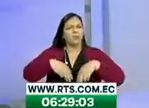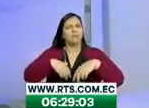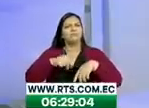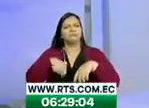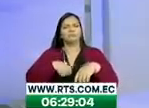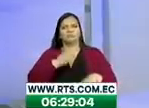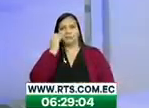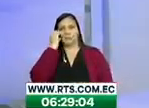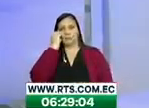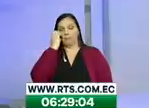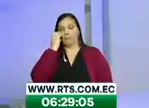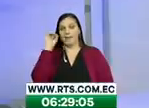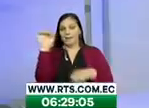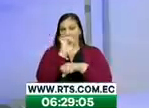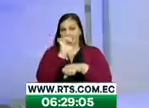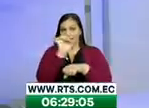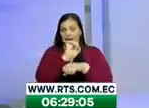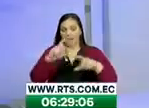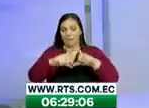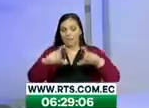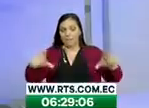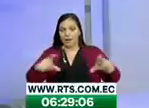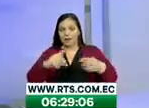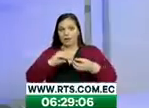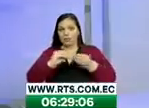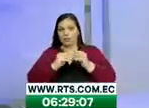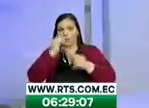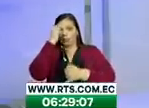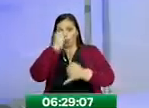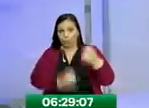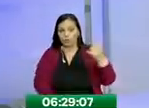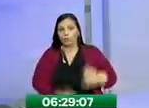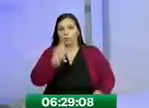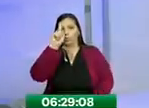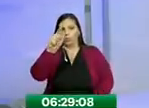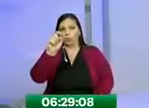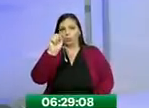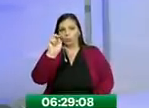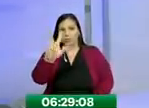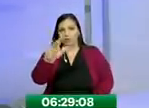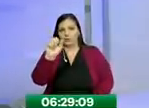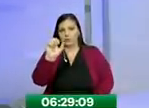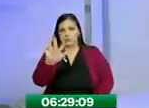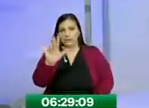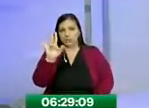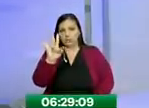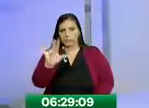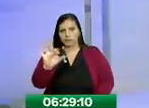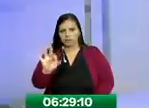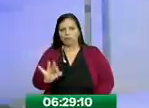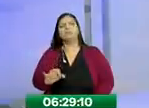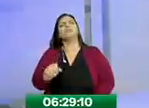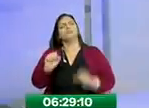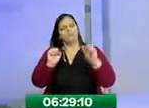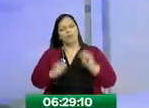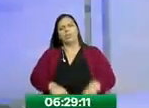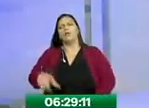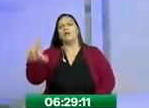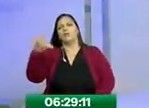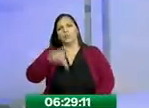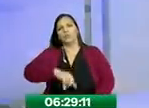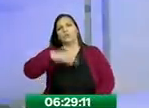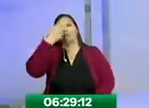los miércoles, los viernes y los domingos. Y los vehículos que terminan en placa par,